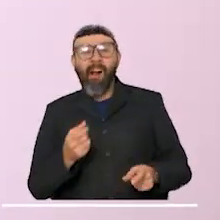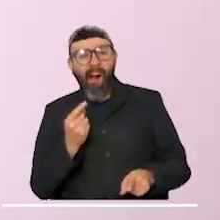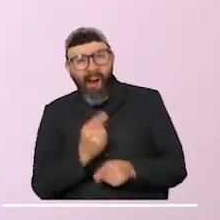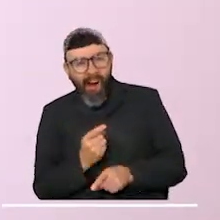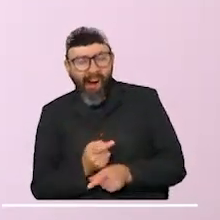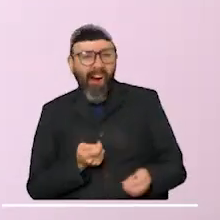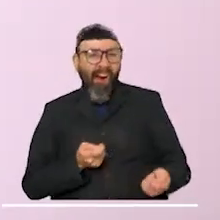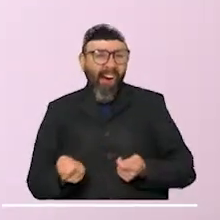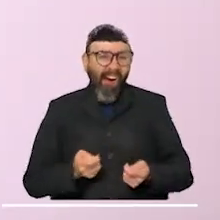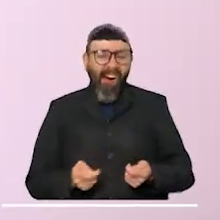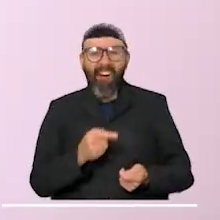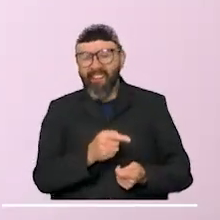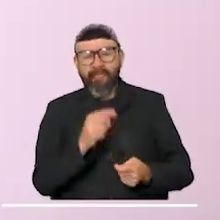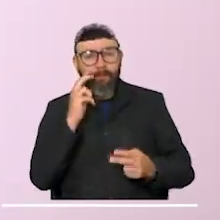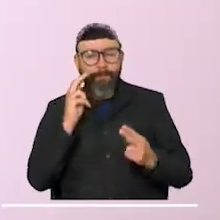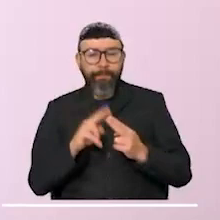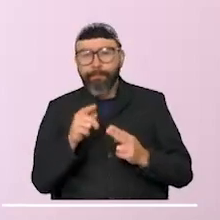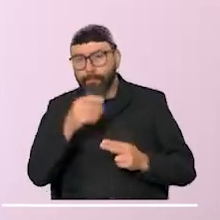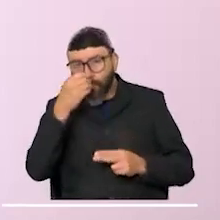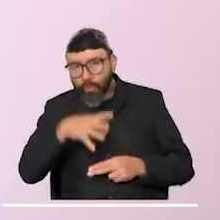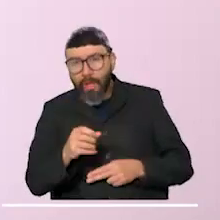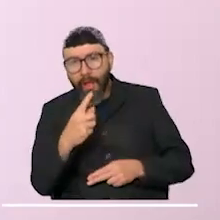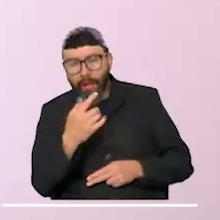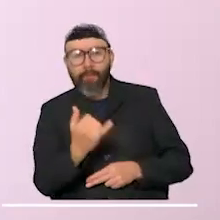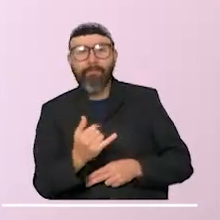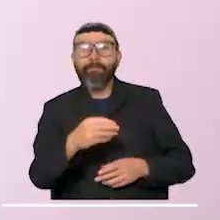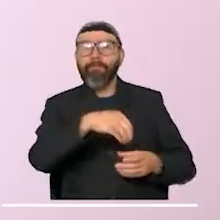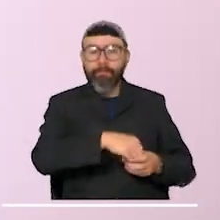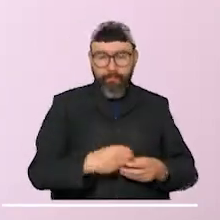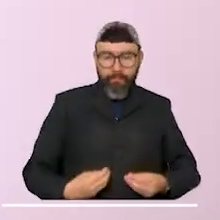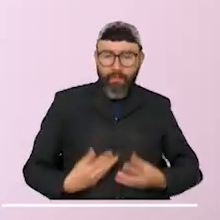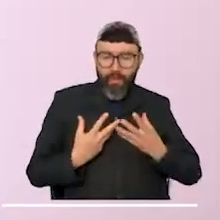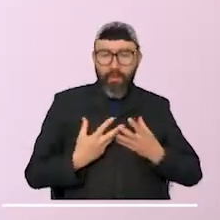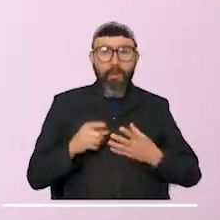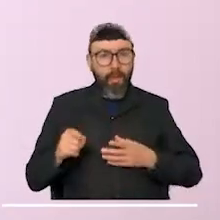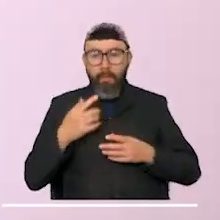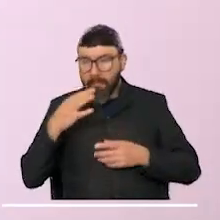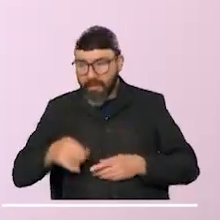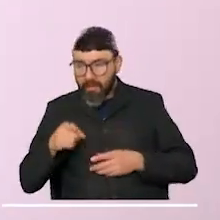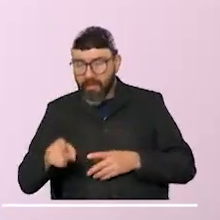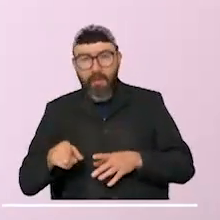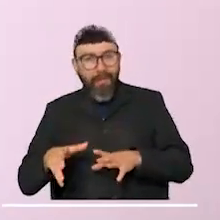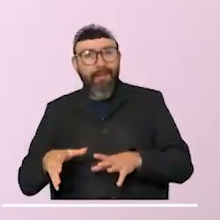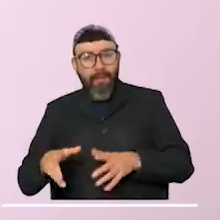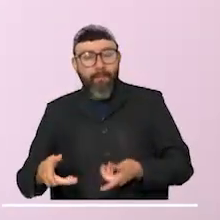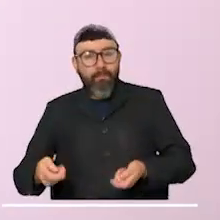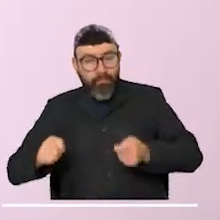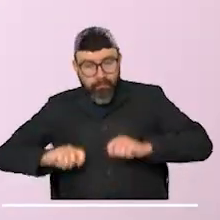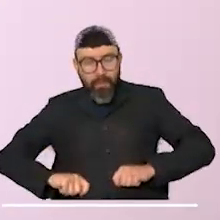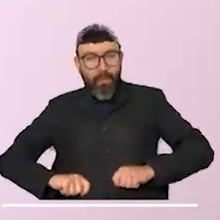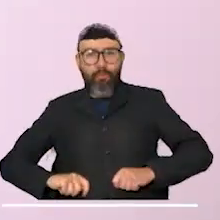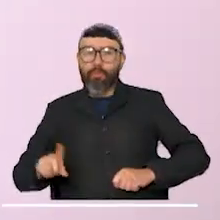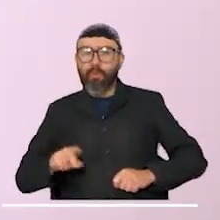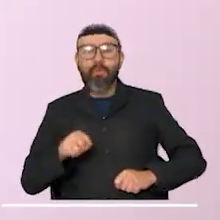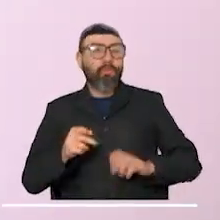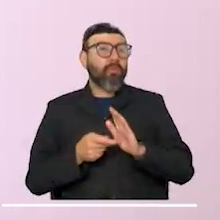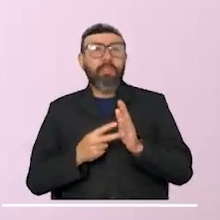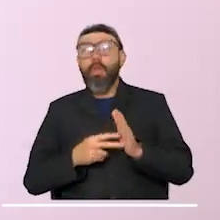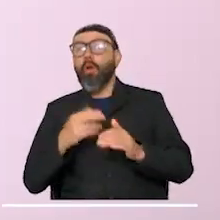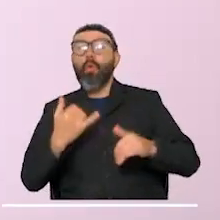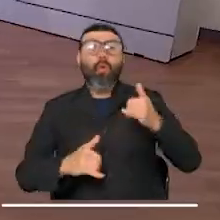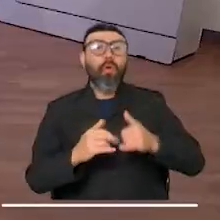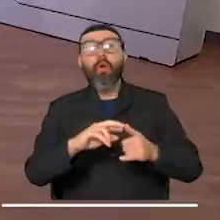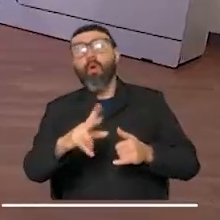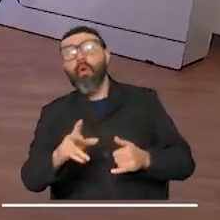anal o desde esa penetración previa que hace que realmente no sea el condón sino que sea las los juguetes o los accesorios o las manipulaciones que